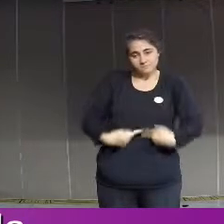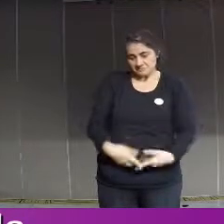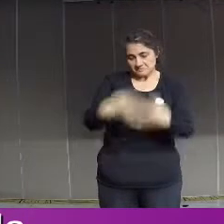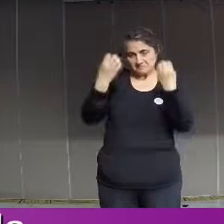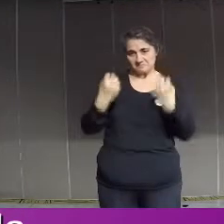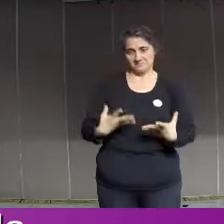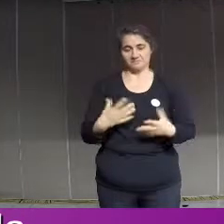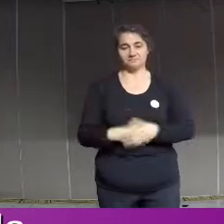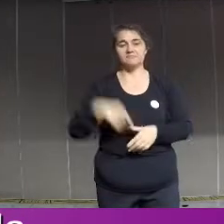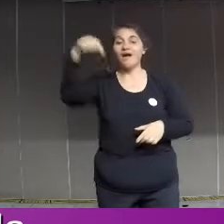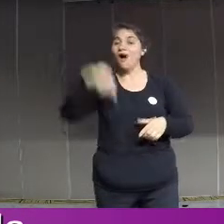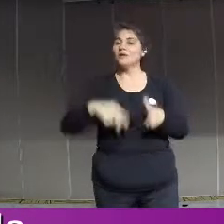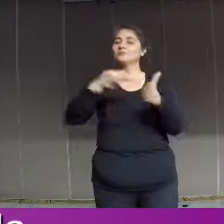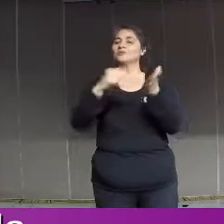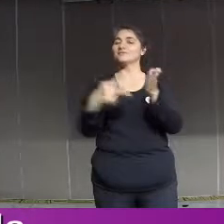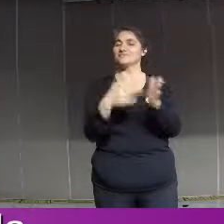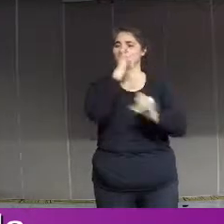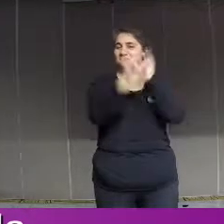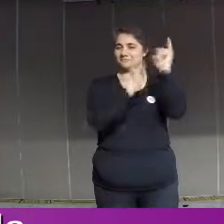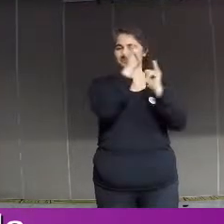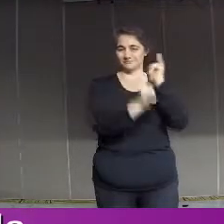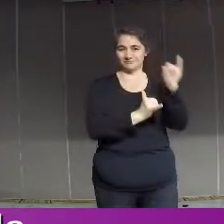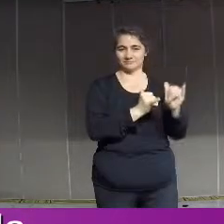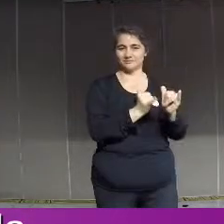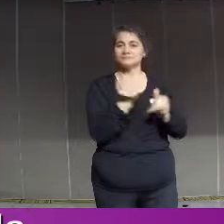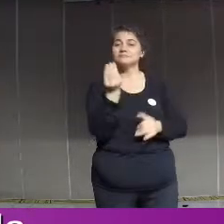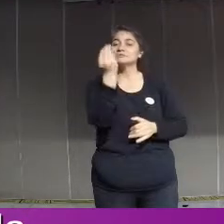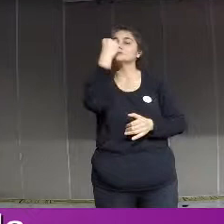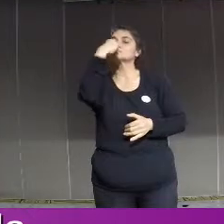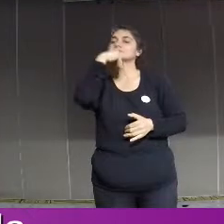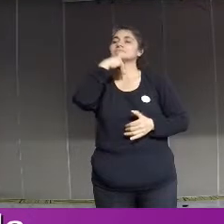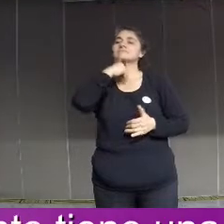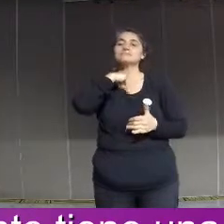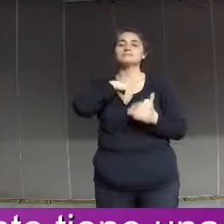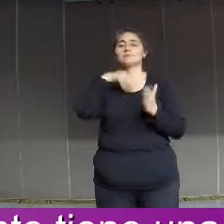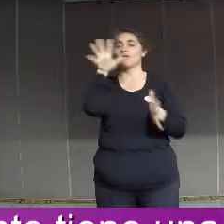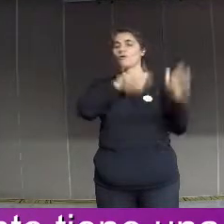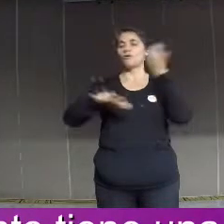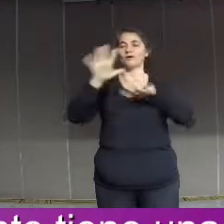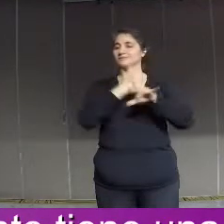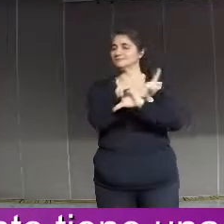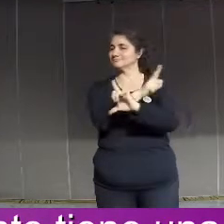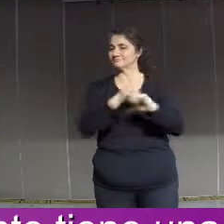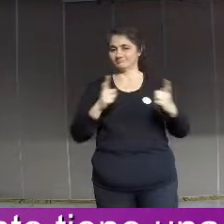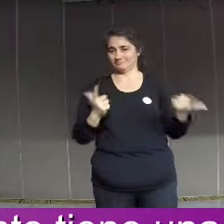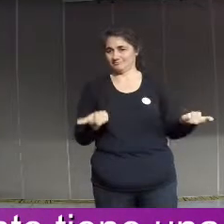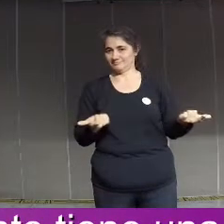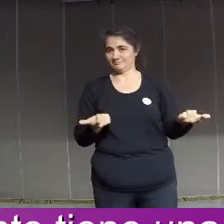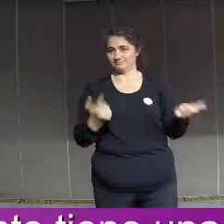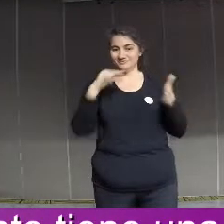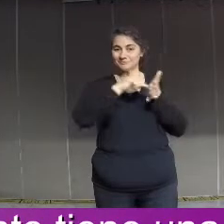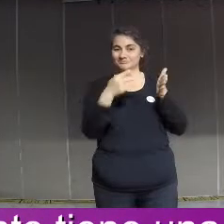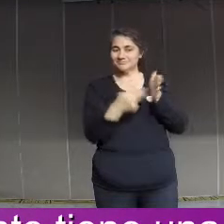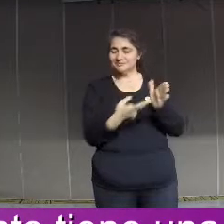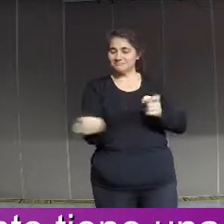Bueno, ahora sí. Decimos que la disfagia es un desorden en la deglución, o sea que en un paciente disfágico voy a